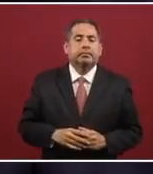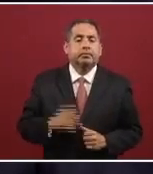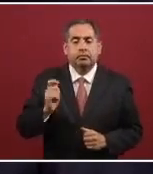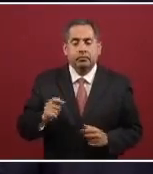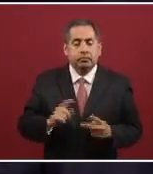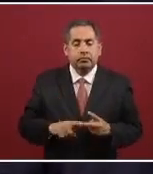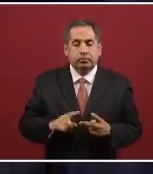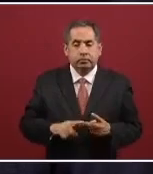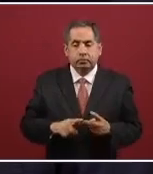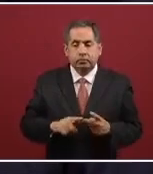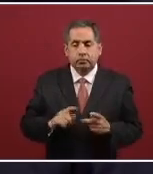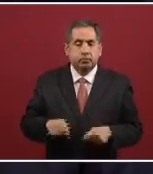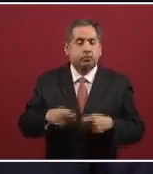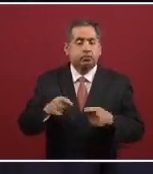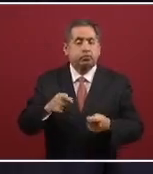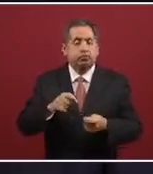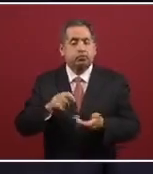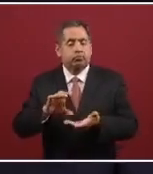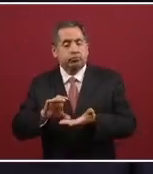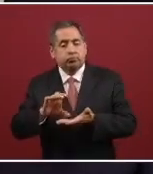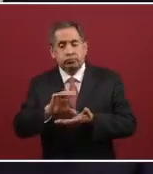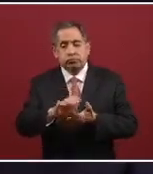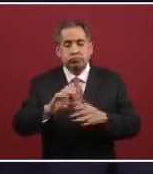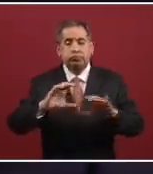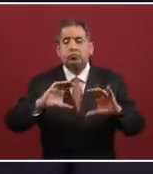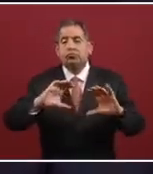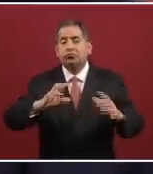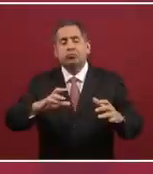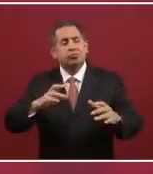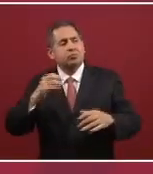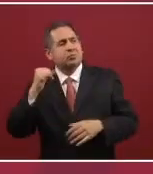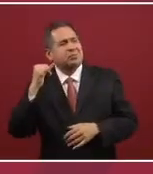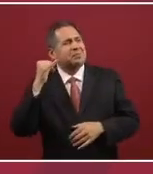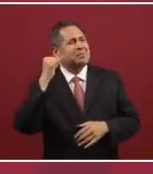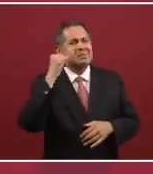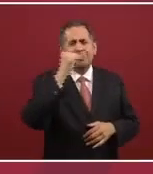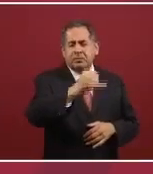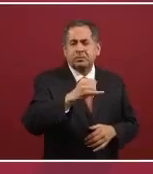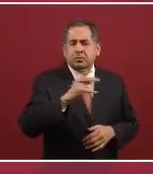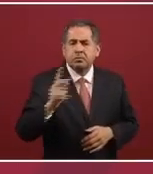es el entregar el apoyo en comunidades muy apartadas,